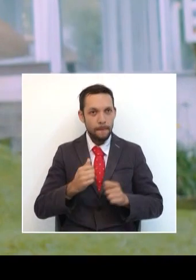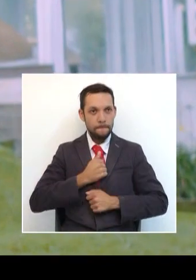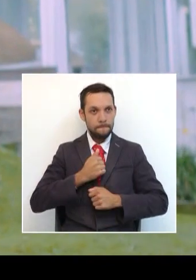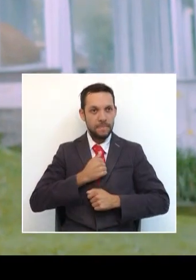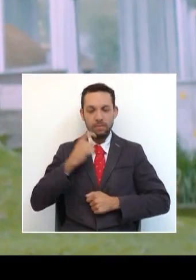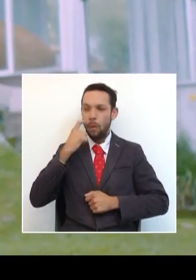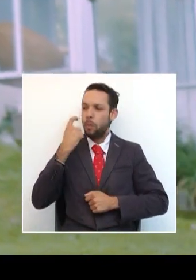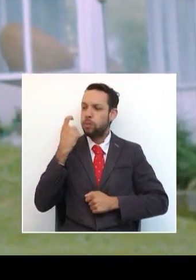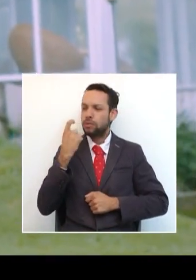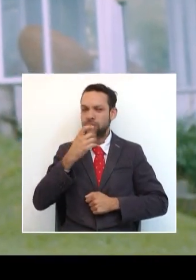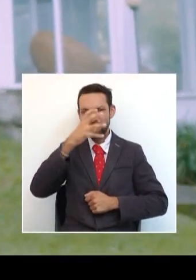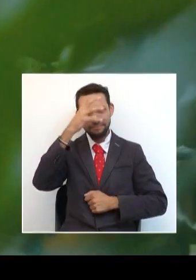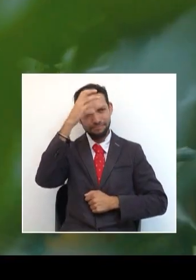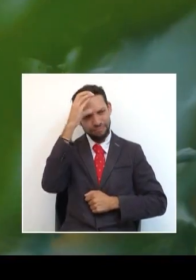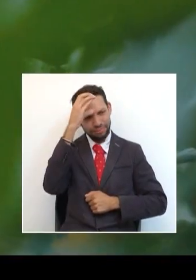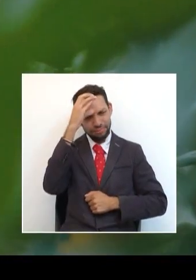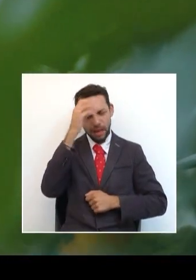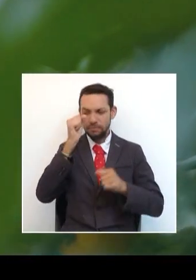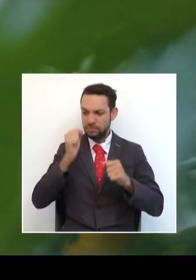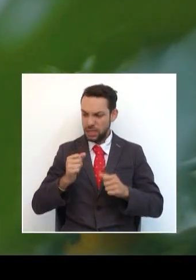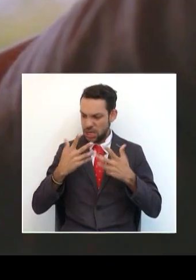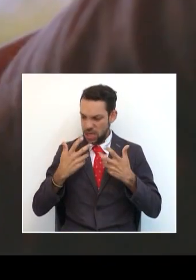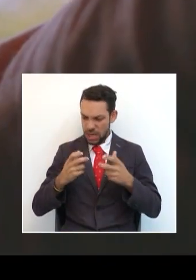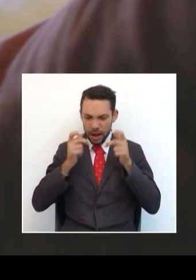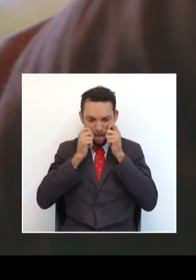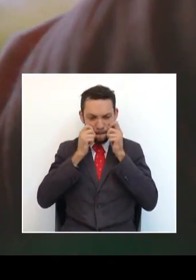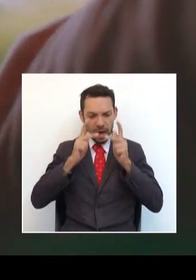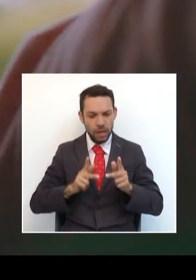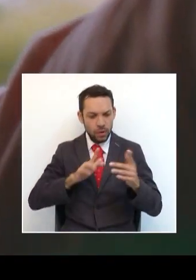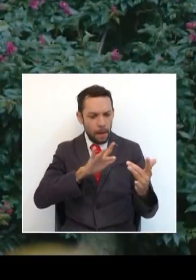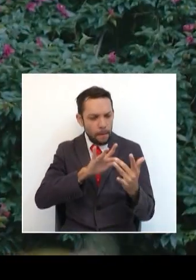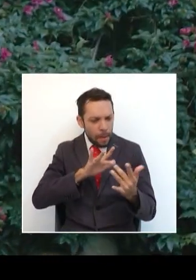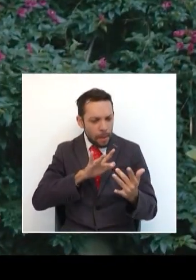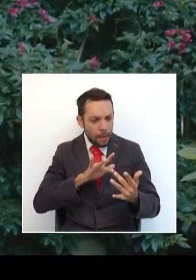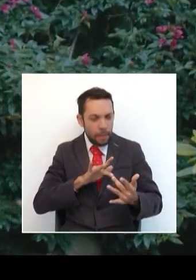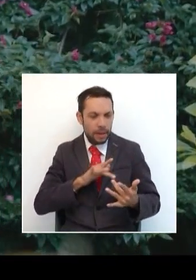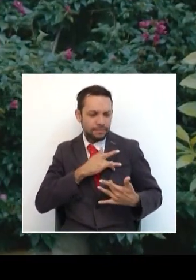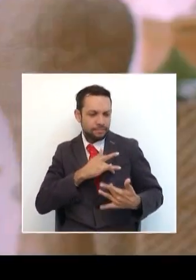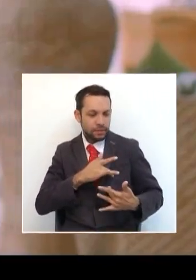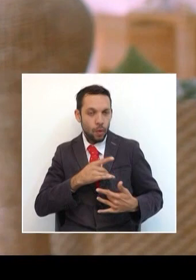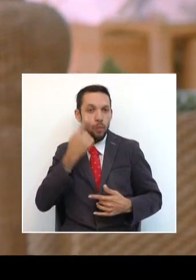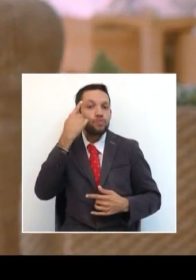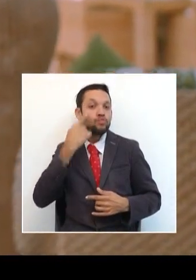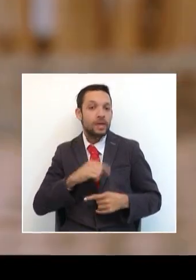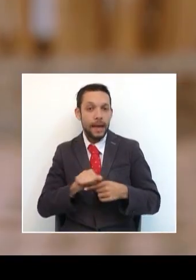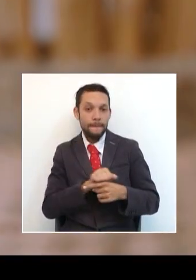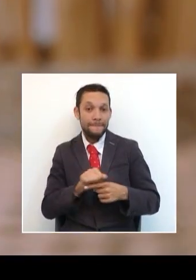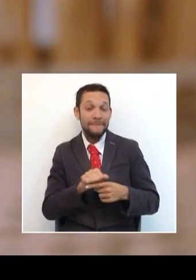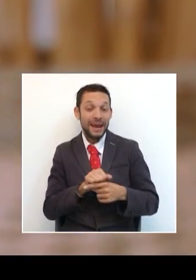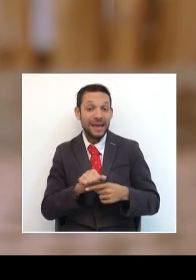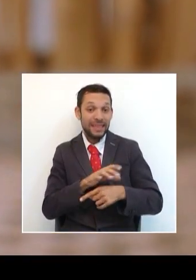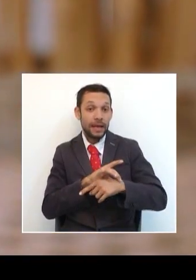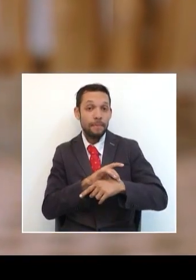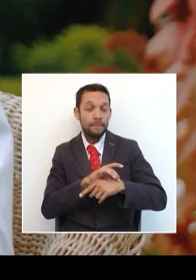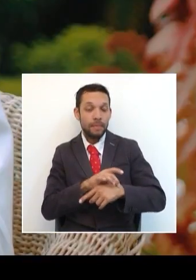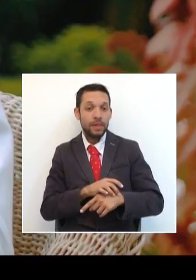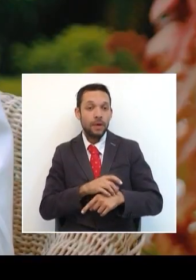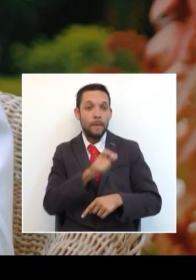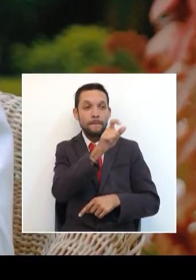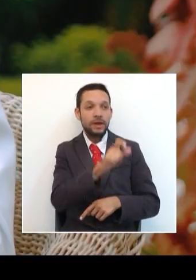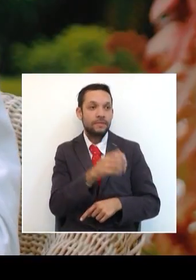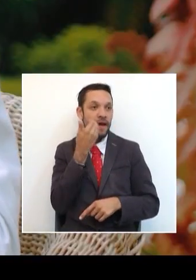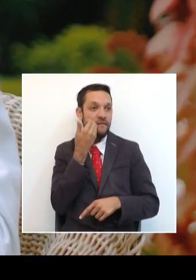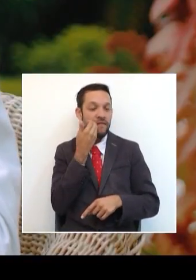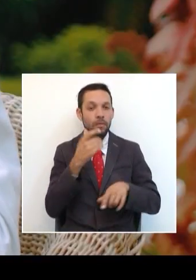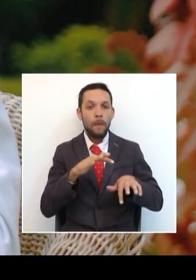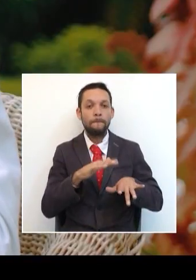una práctica médica más humana y más natural. En una de las cirugías que entraba como ayudante teníamos que amputarle el pie a una paciente y